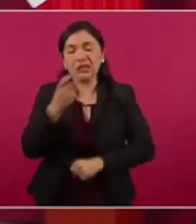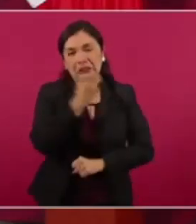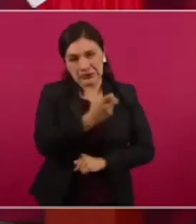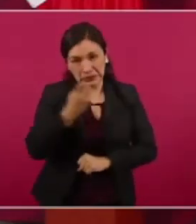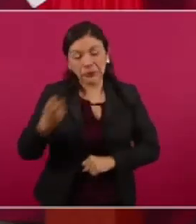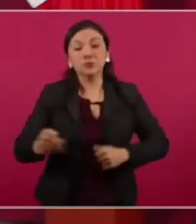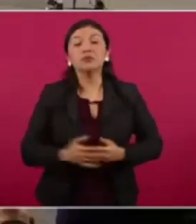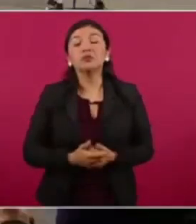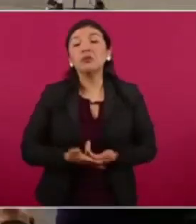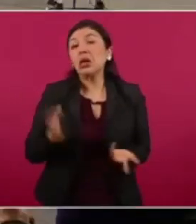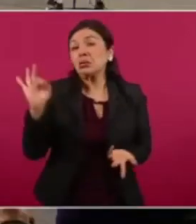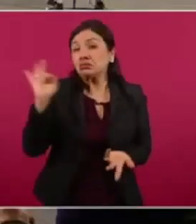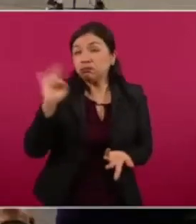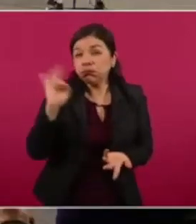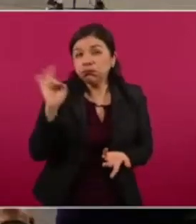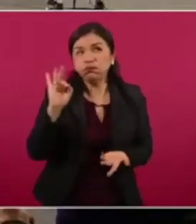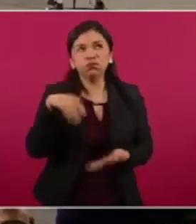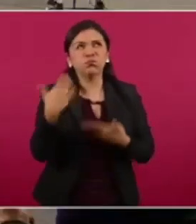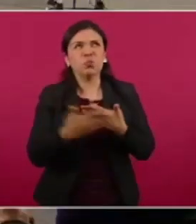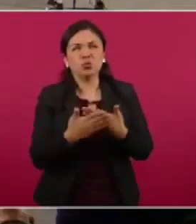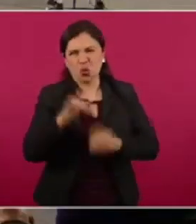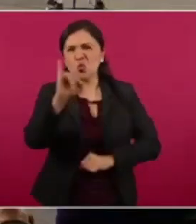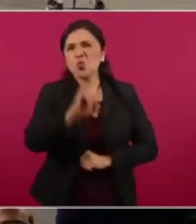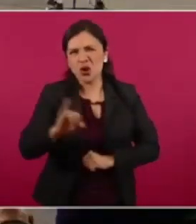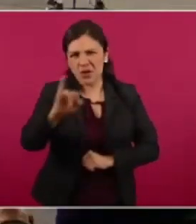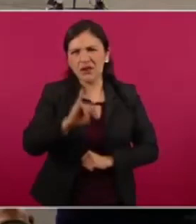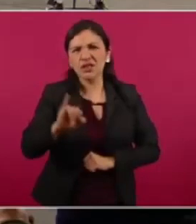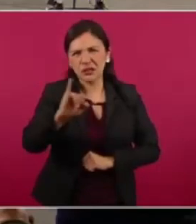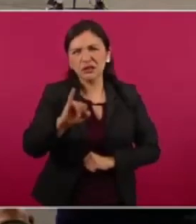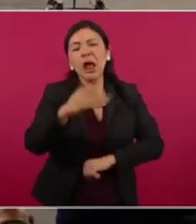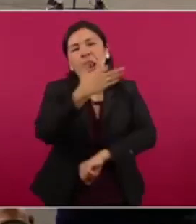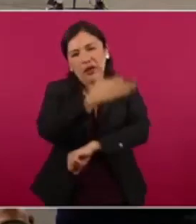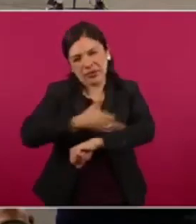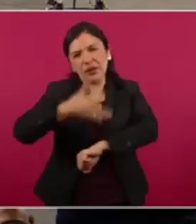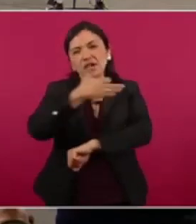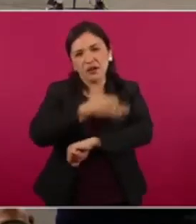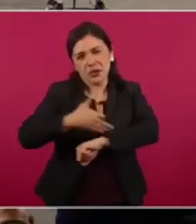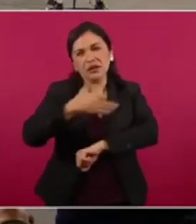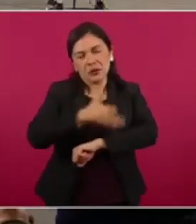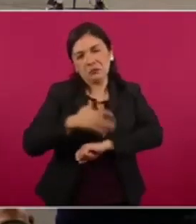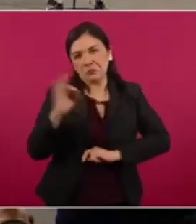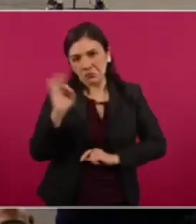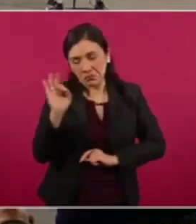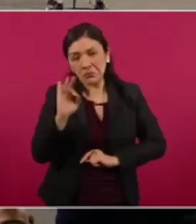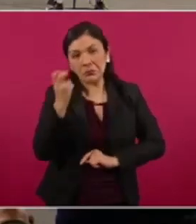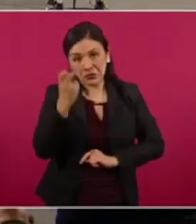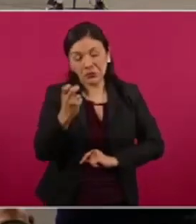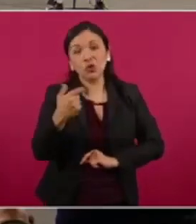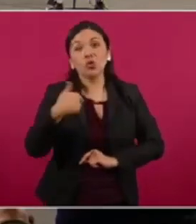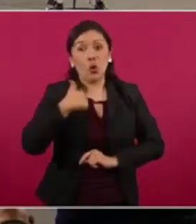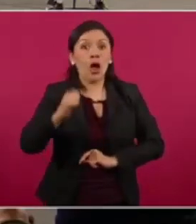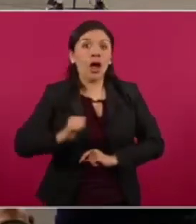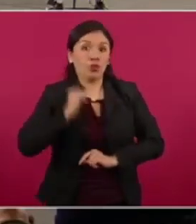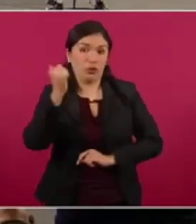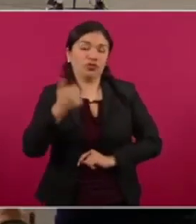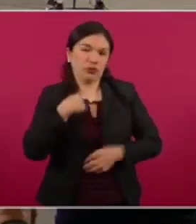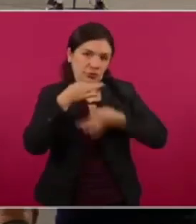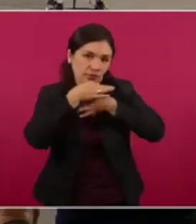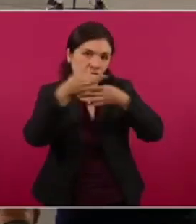Puede ser el jueves por la tarde, que aprovecho para informar,